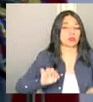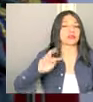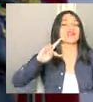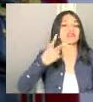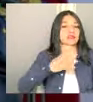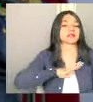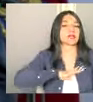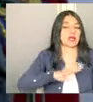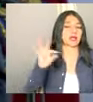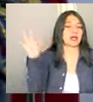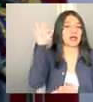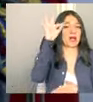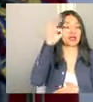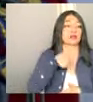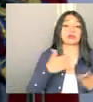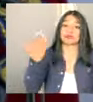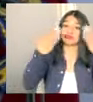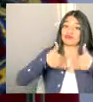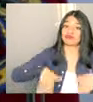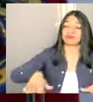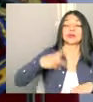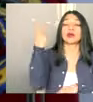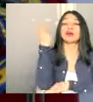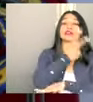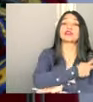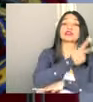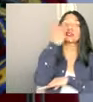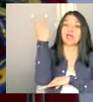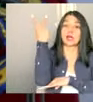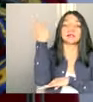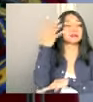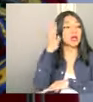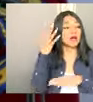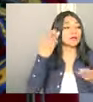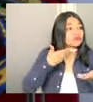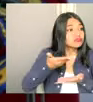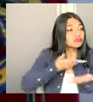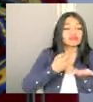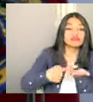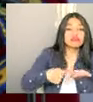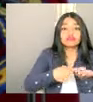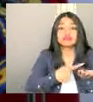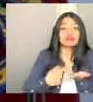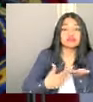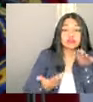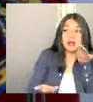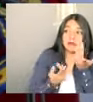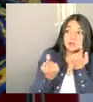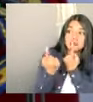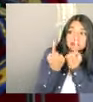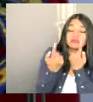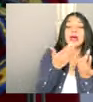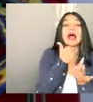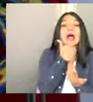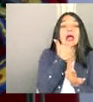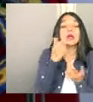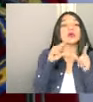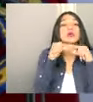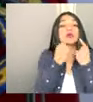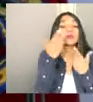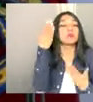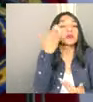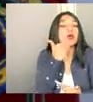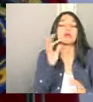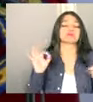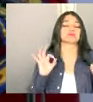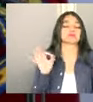vicealcaldía. Yo terminaré estos dos días las llamadas ya uno a uno. No he hecho ningún acercamiento político con ningún concejal